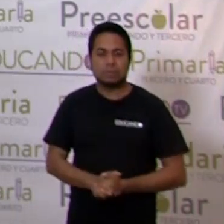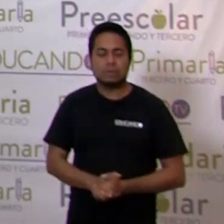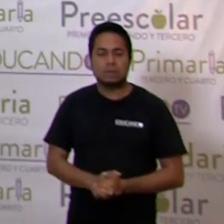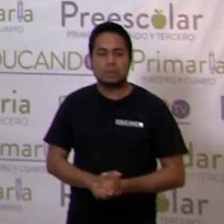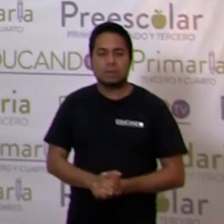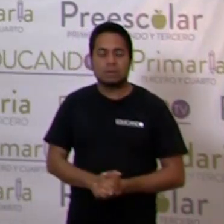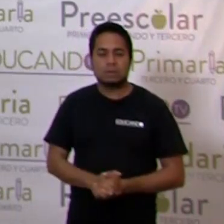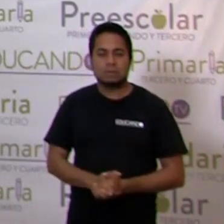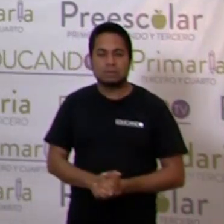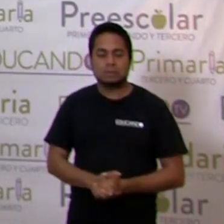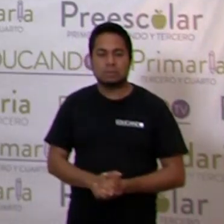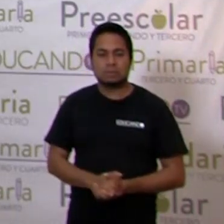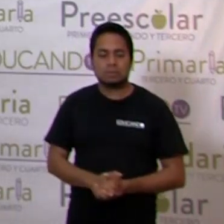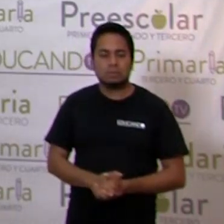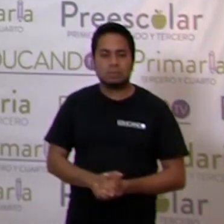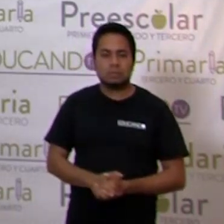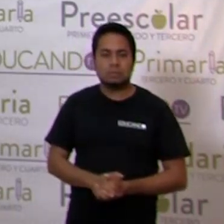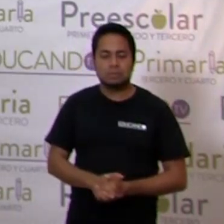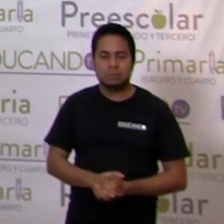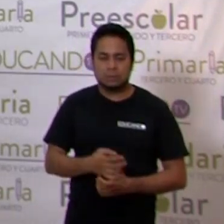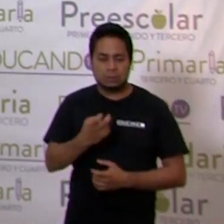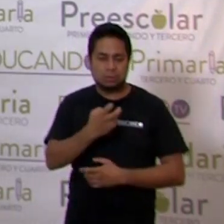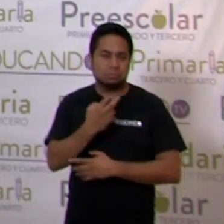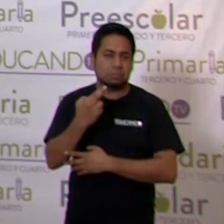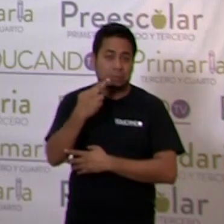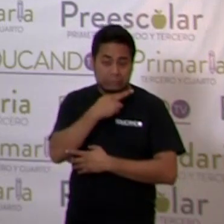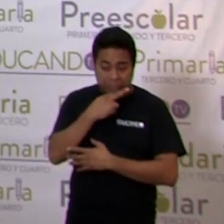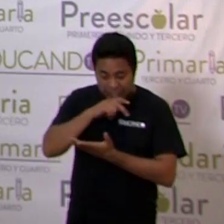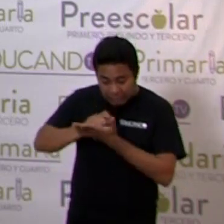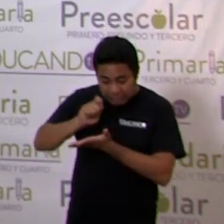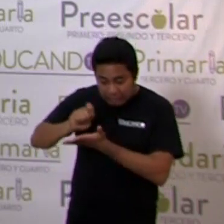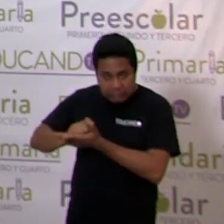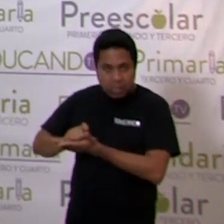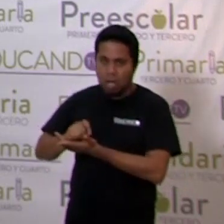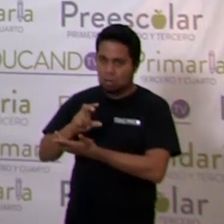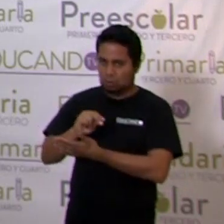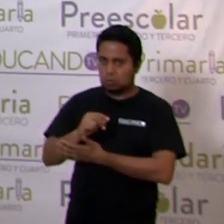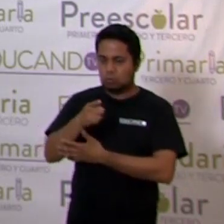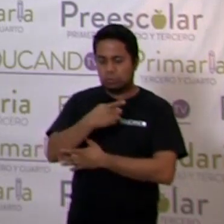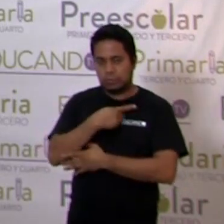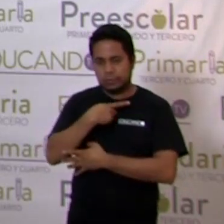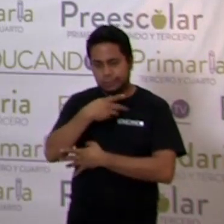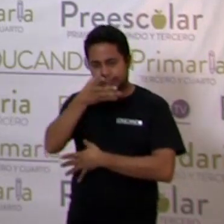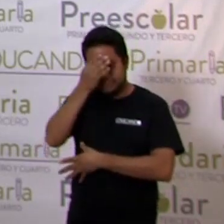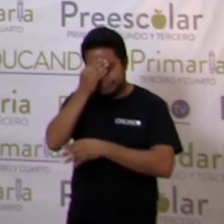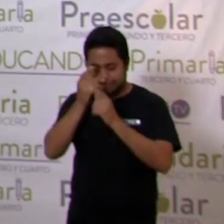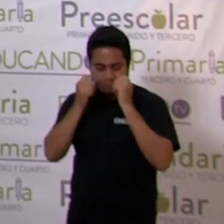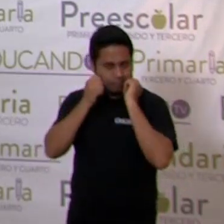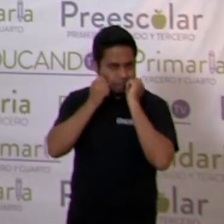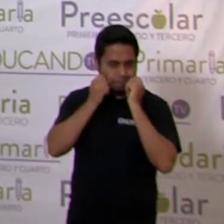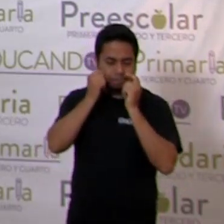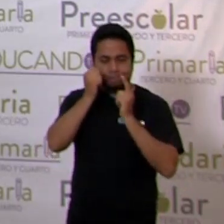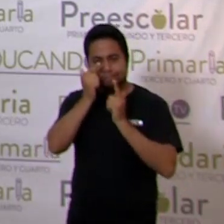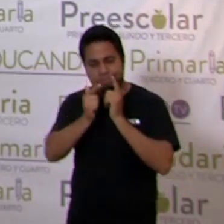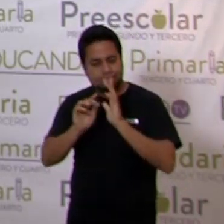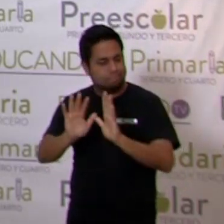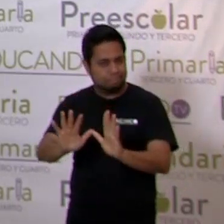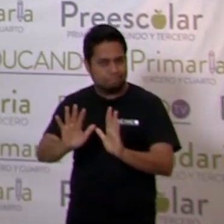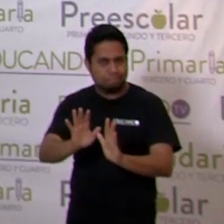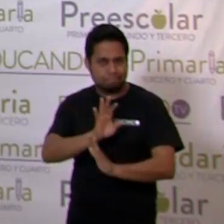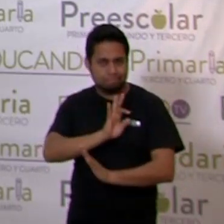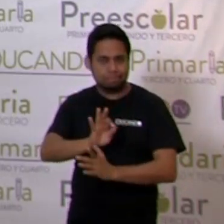interesa que lo contestes rápido sino que estés aprendiendo Bueno vamos a